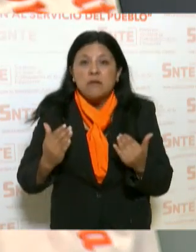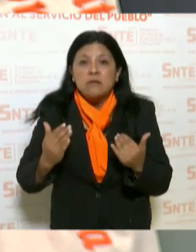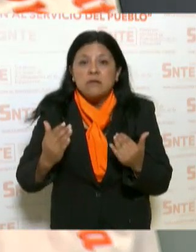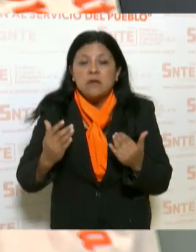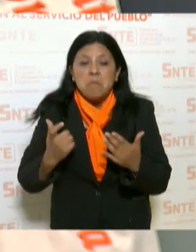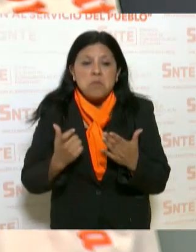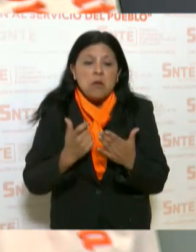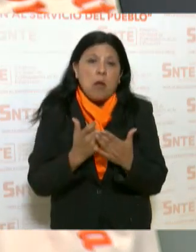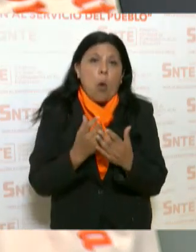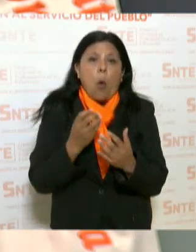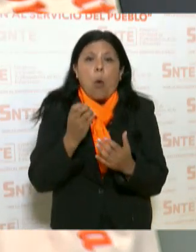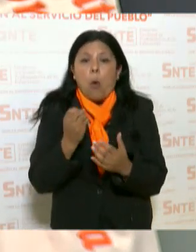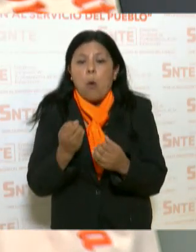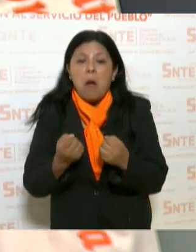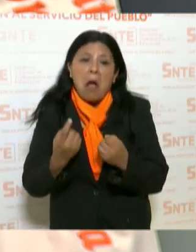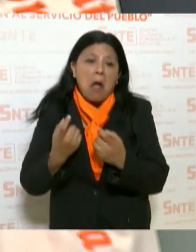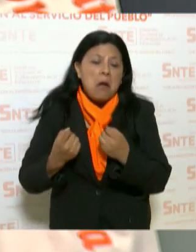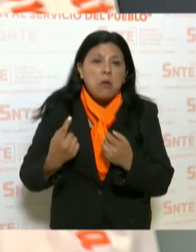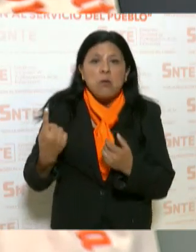prestaciones